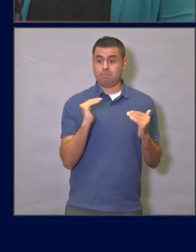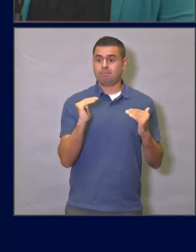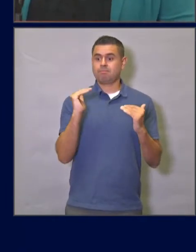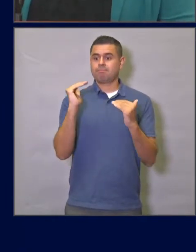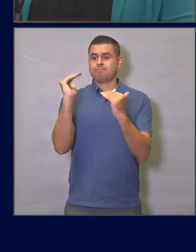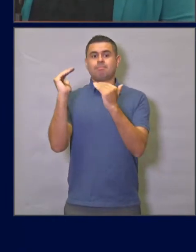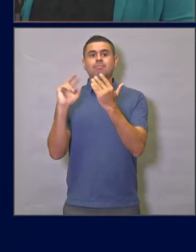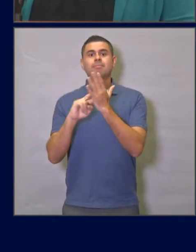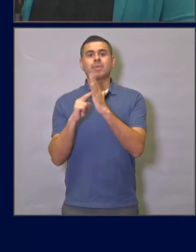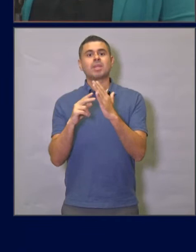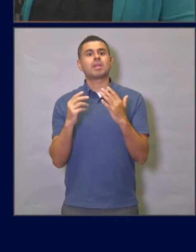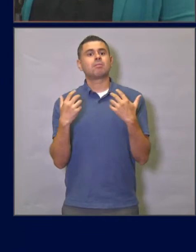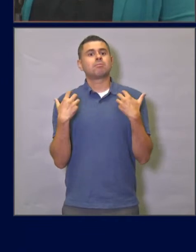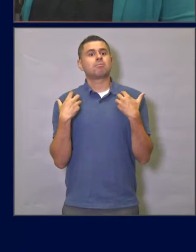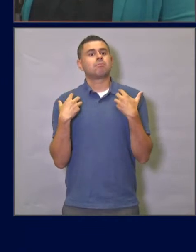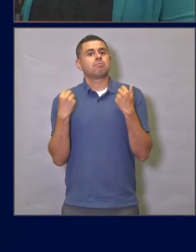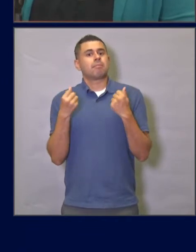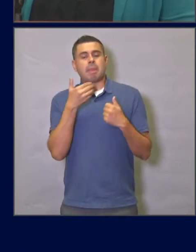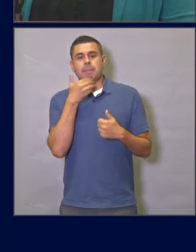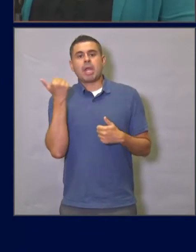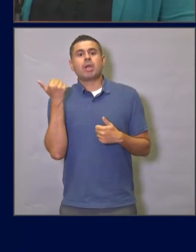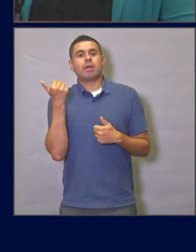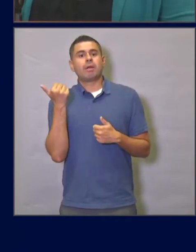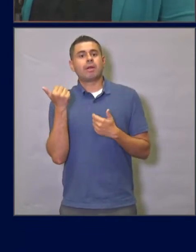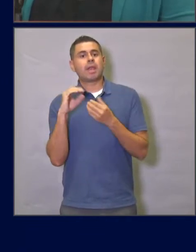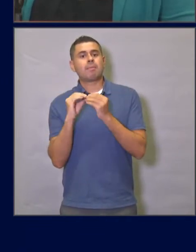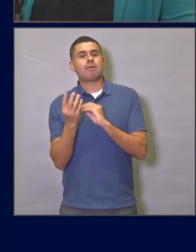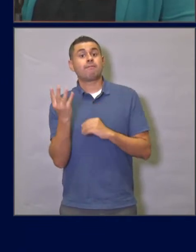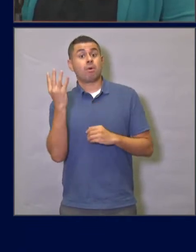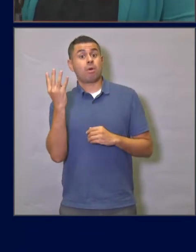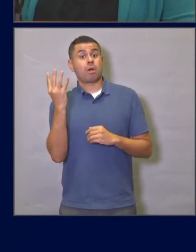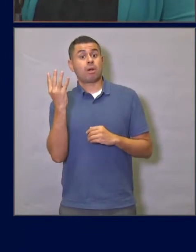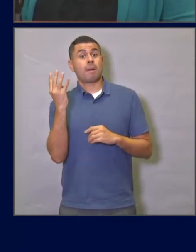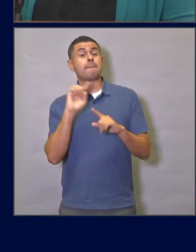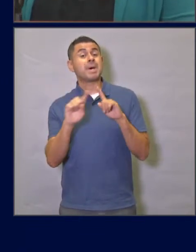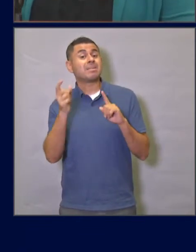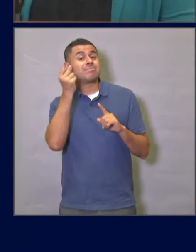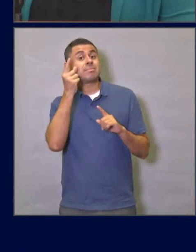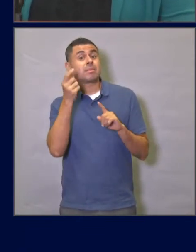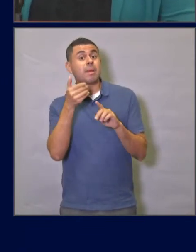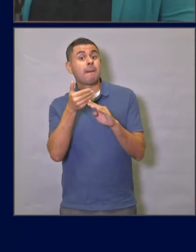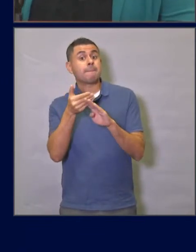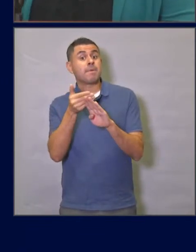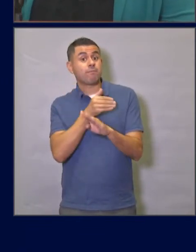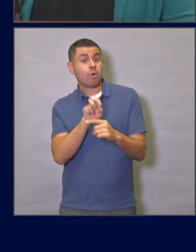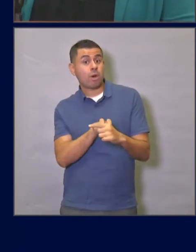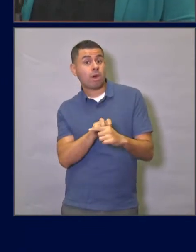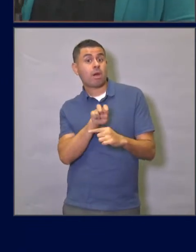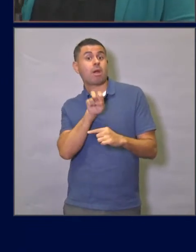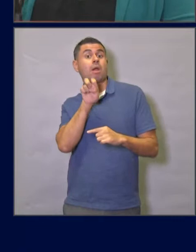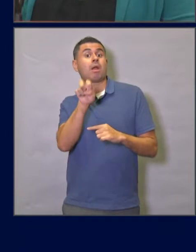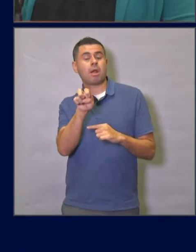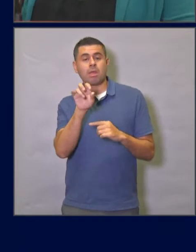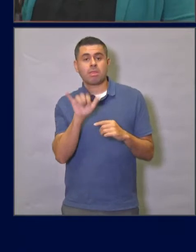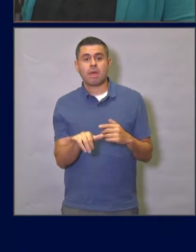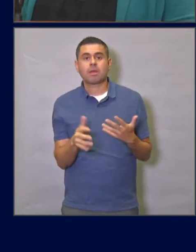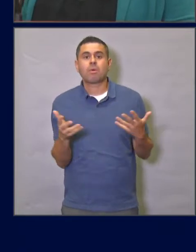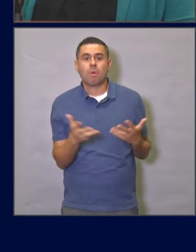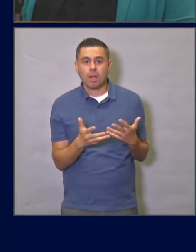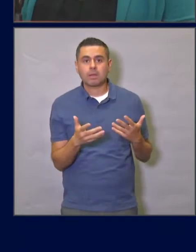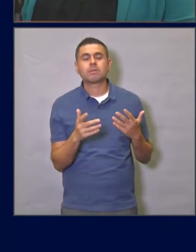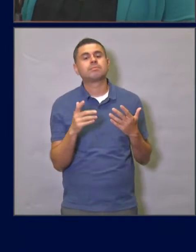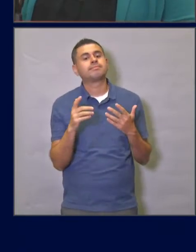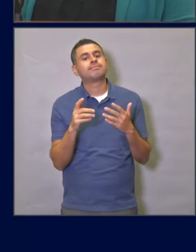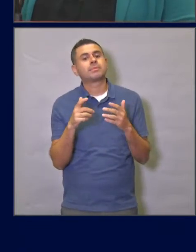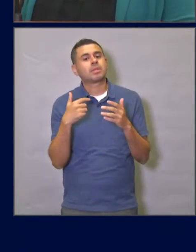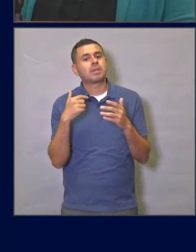semanas antes de que exista la posibilidad de pasar a un nivel más alto. Esto va de acuerdo con el